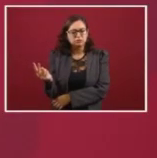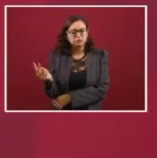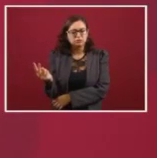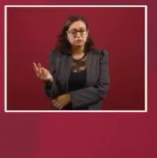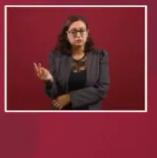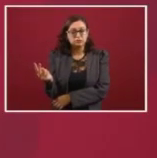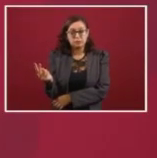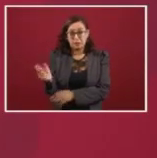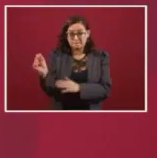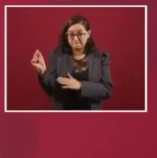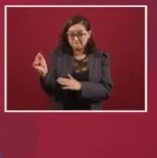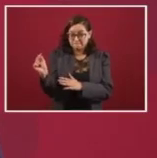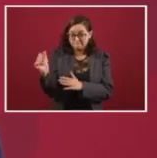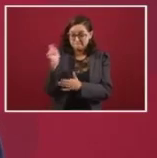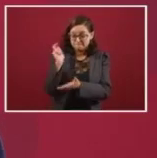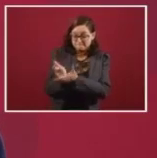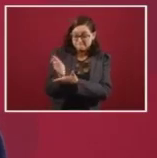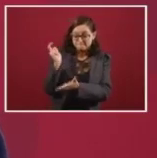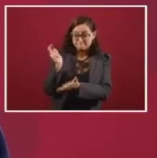Les está llegando